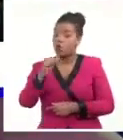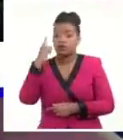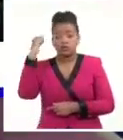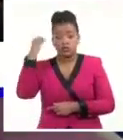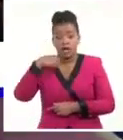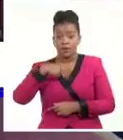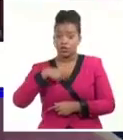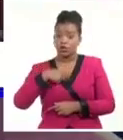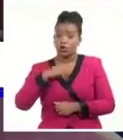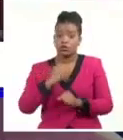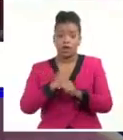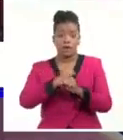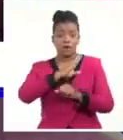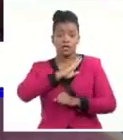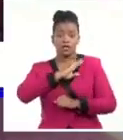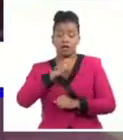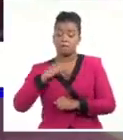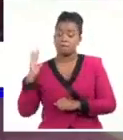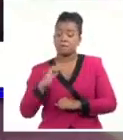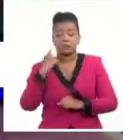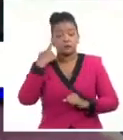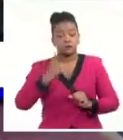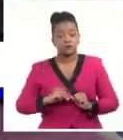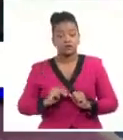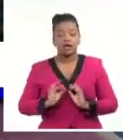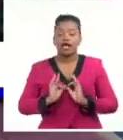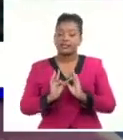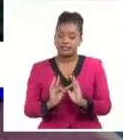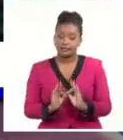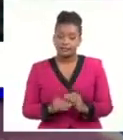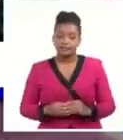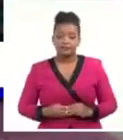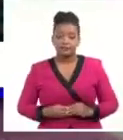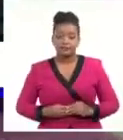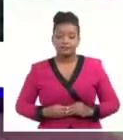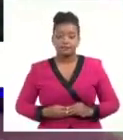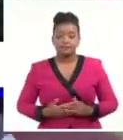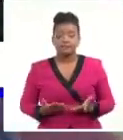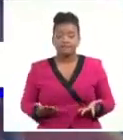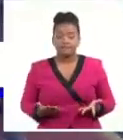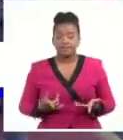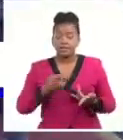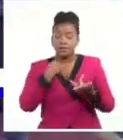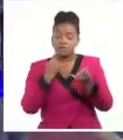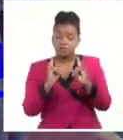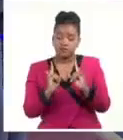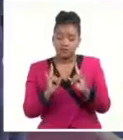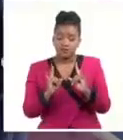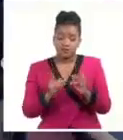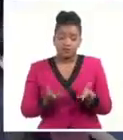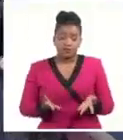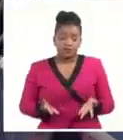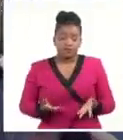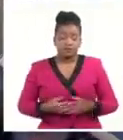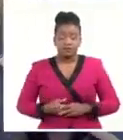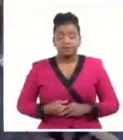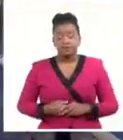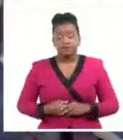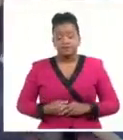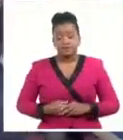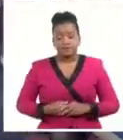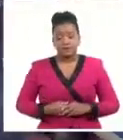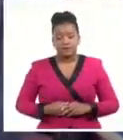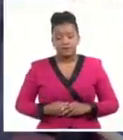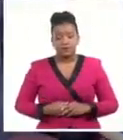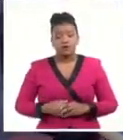pero no sabes cuándo regreso. Y así fue. Partió, pero bueno, tengo, después de todo,